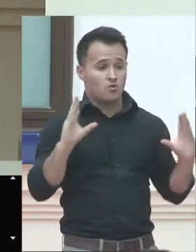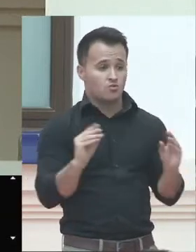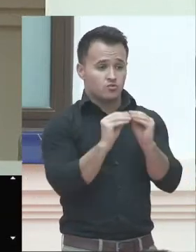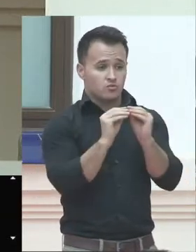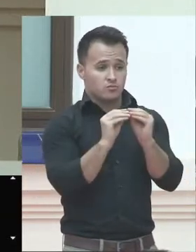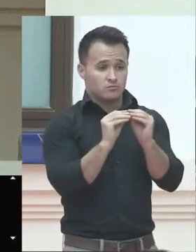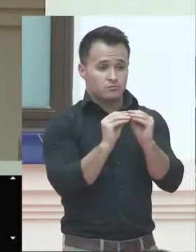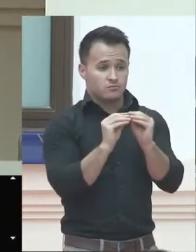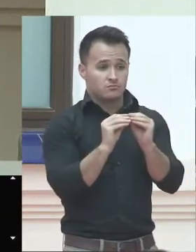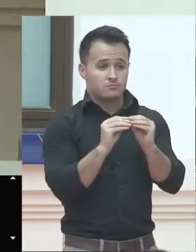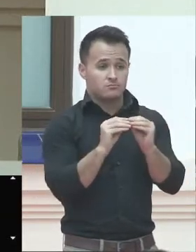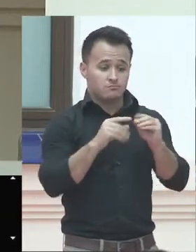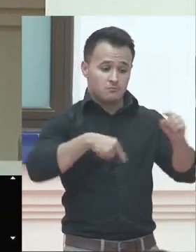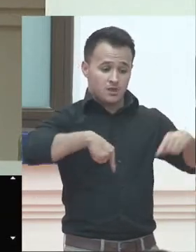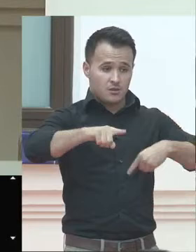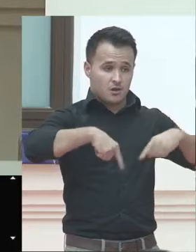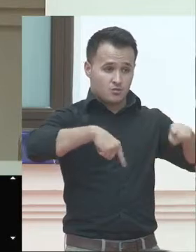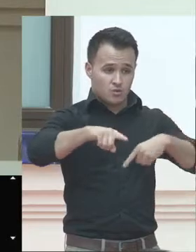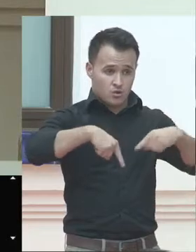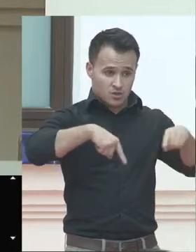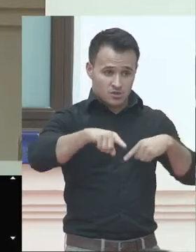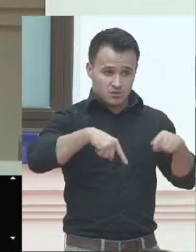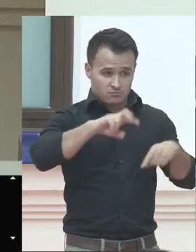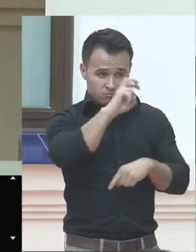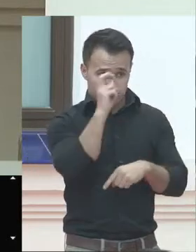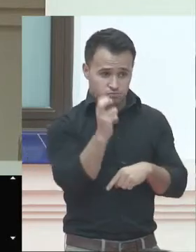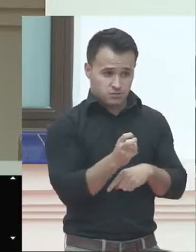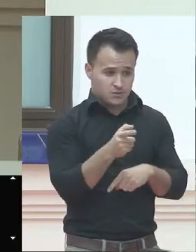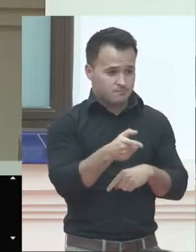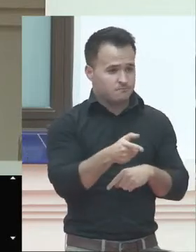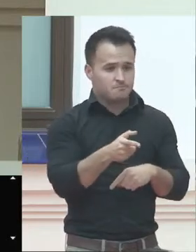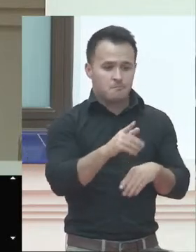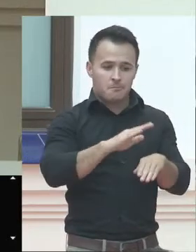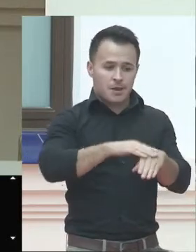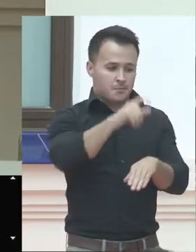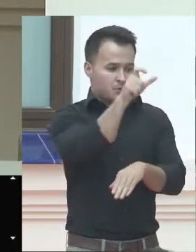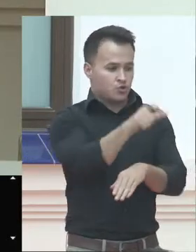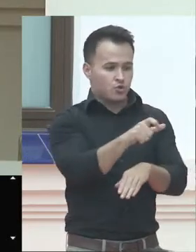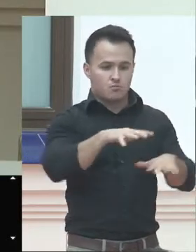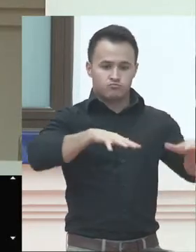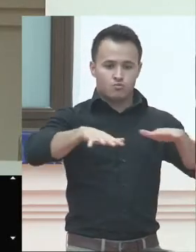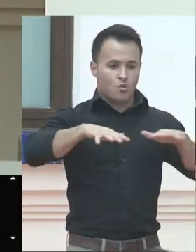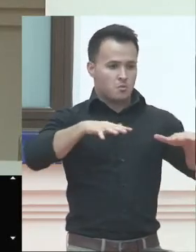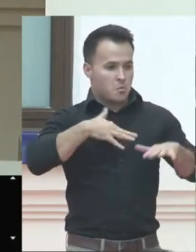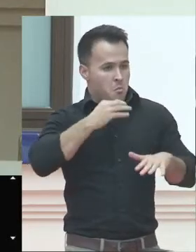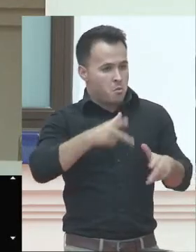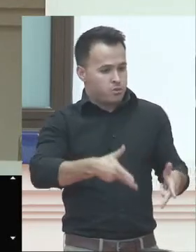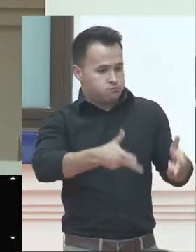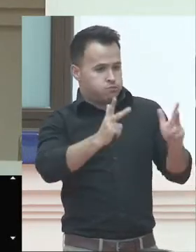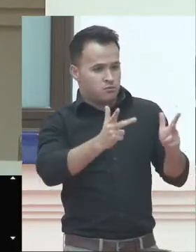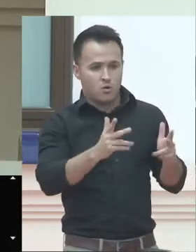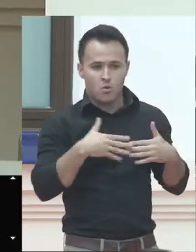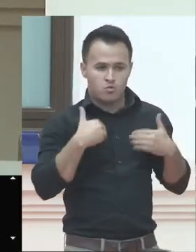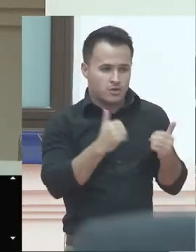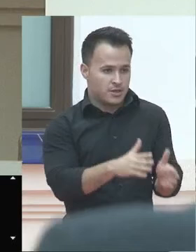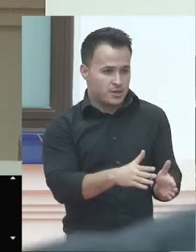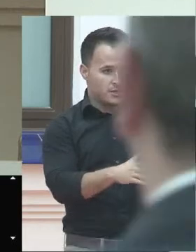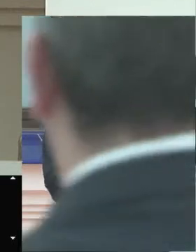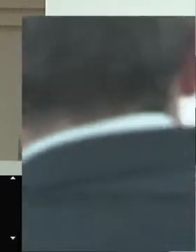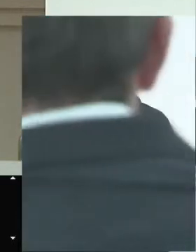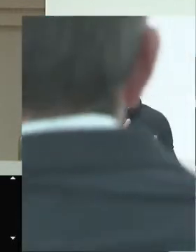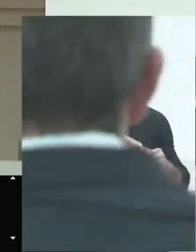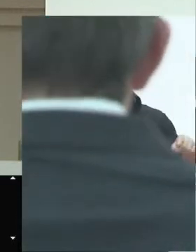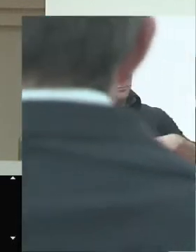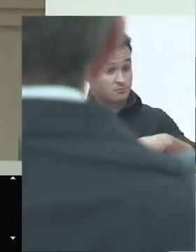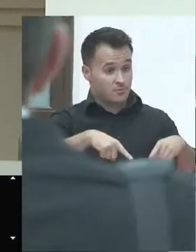que los medios de transporte, que son uno de los principios básicos para que cualquier persona pueda moverse a su antojo,